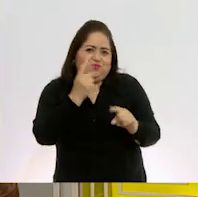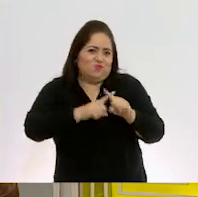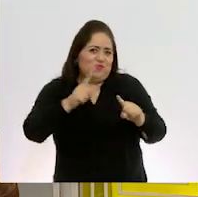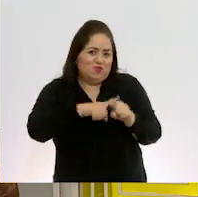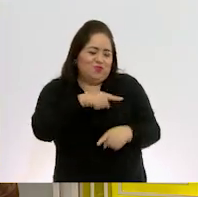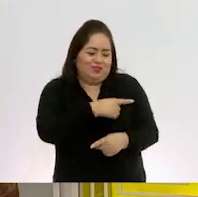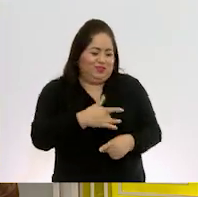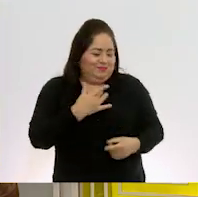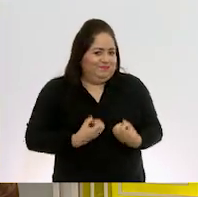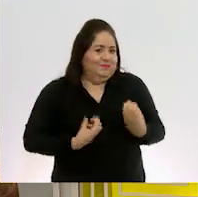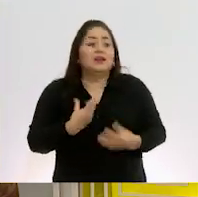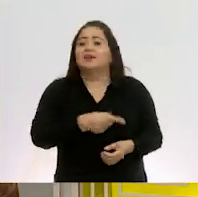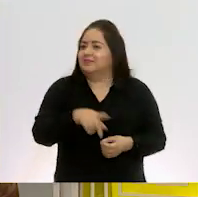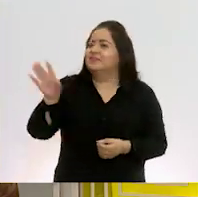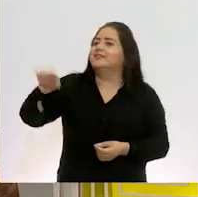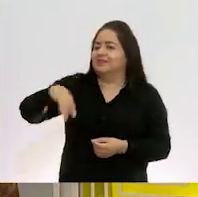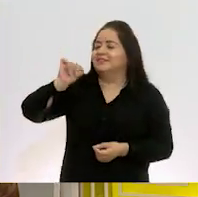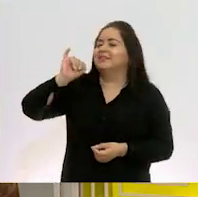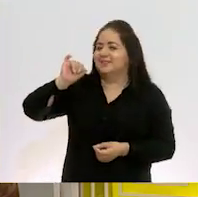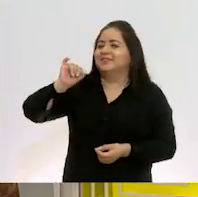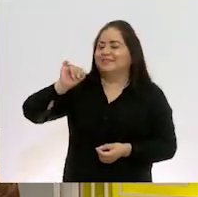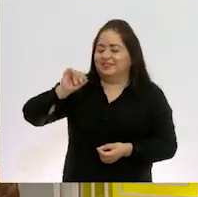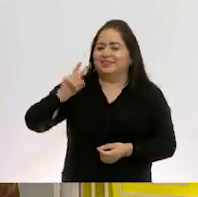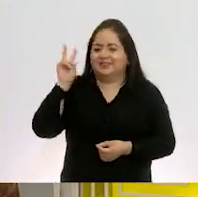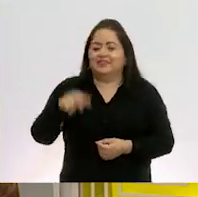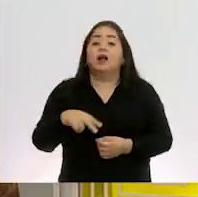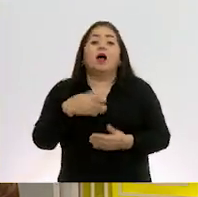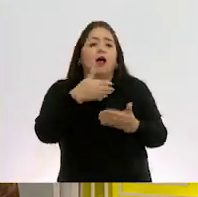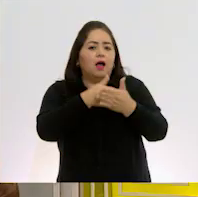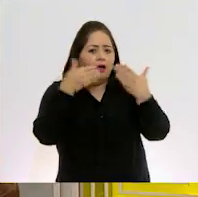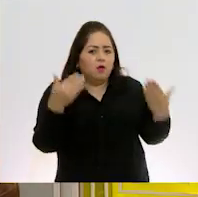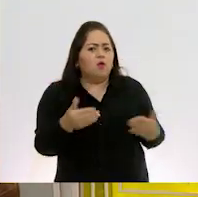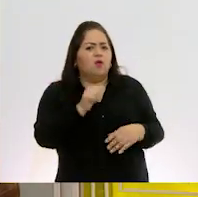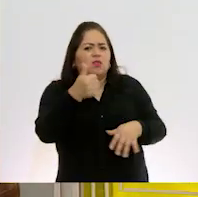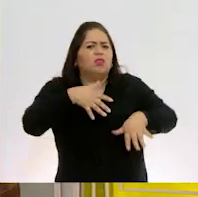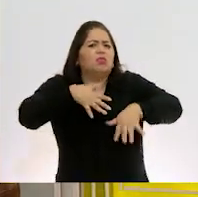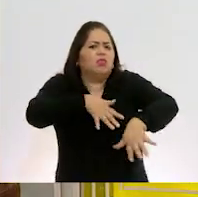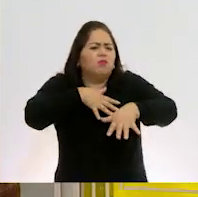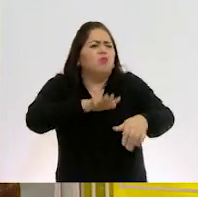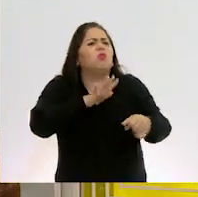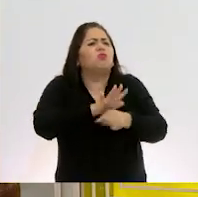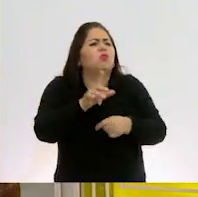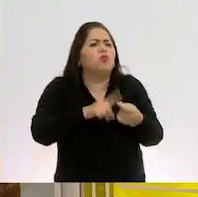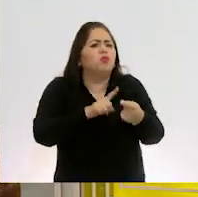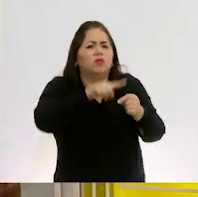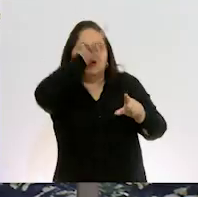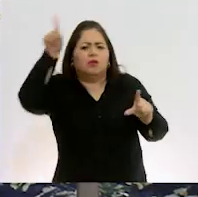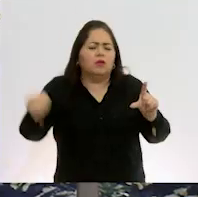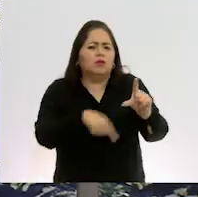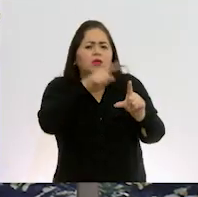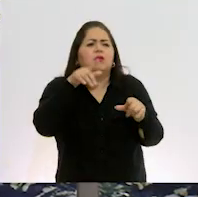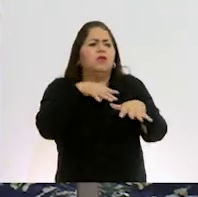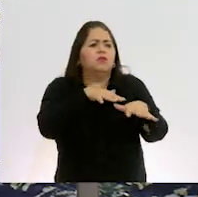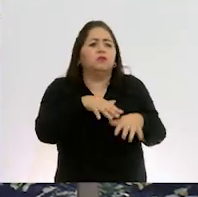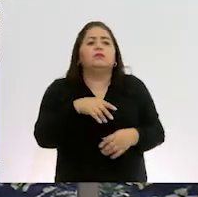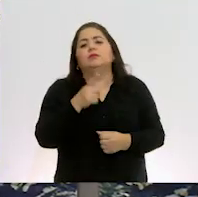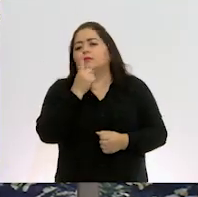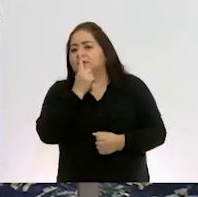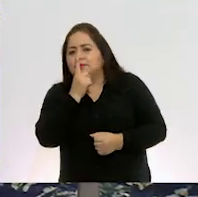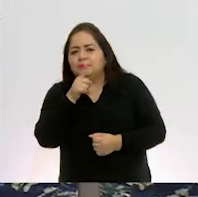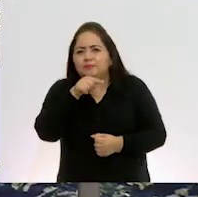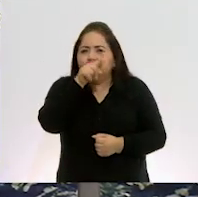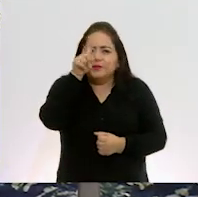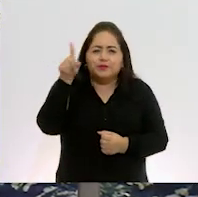todas esas emociones. Así fue mi día de picnic. Perfecto. Vámonos con el tráfico. A ver, dinos dónde se encontró la parte del tráfico. El